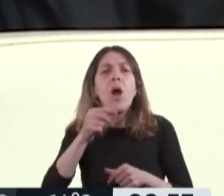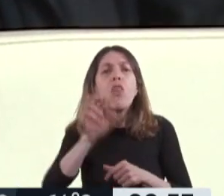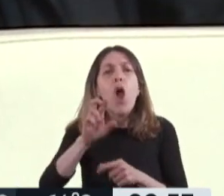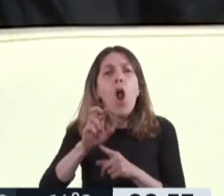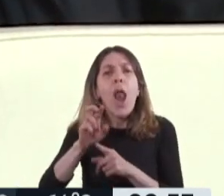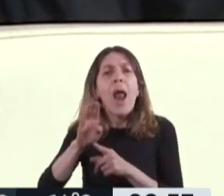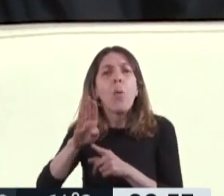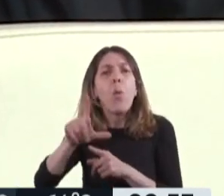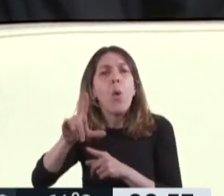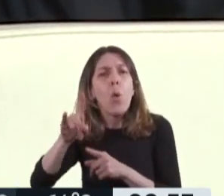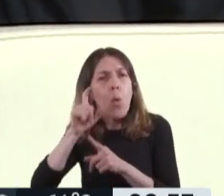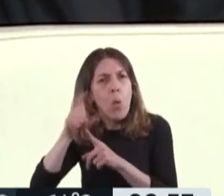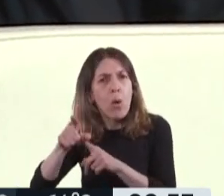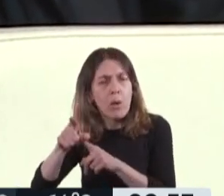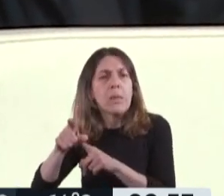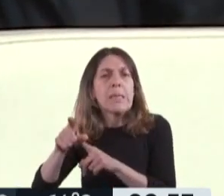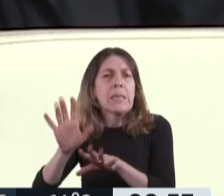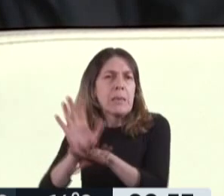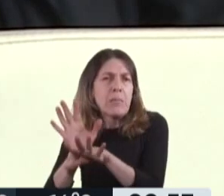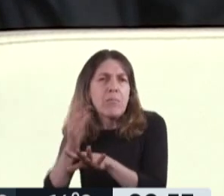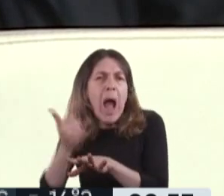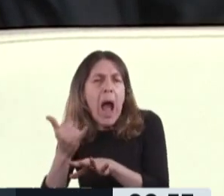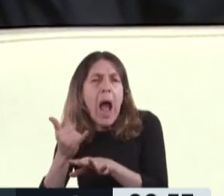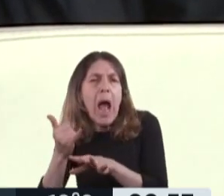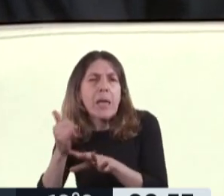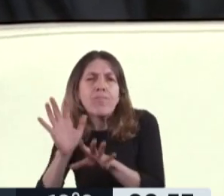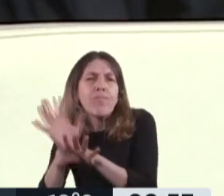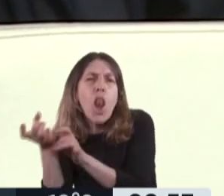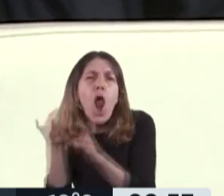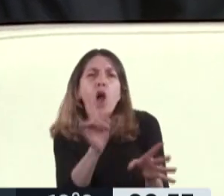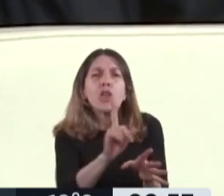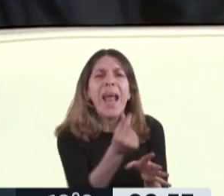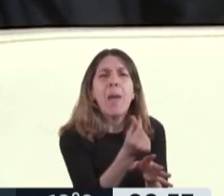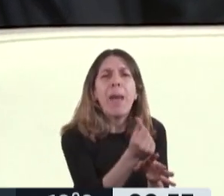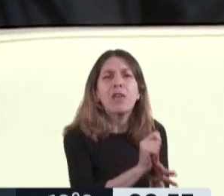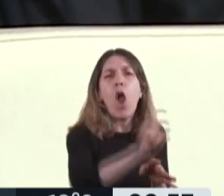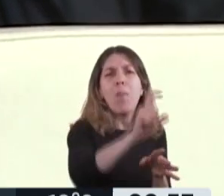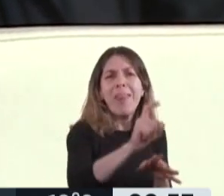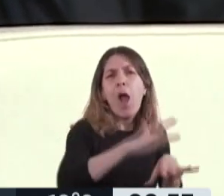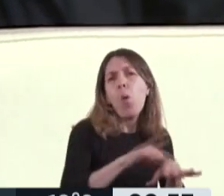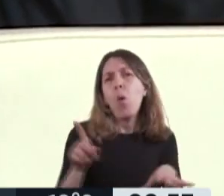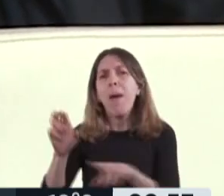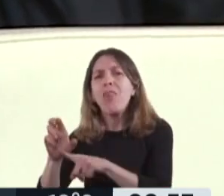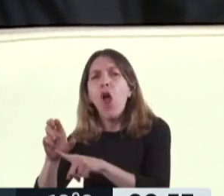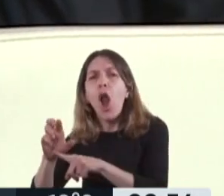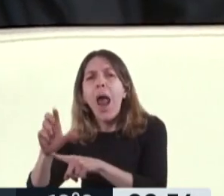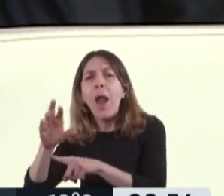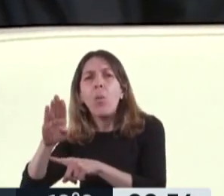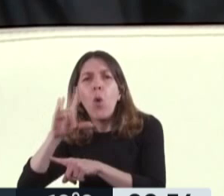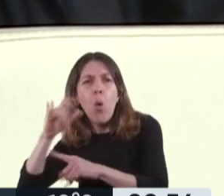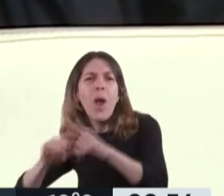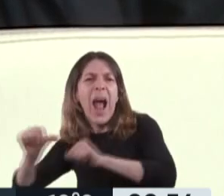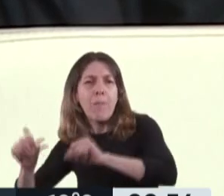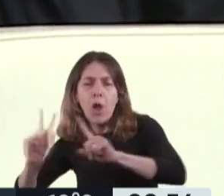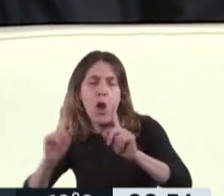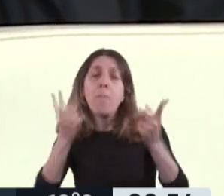niño que es de poca envergadura que no tiene repercusión sobre los precios y sobre la actividad económica la gente en el día a día vive